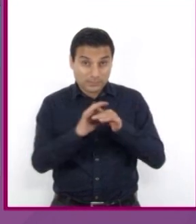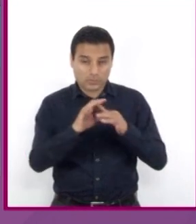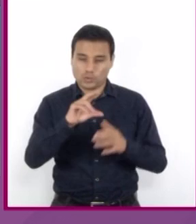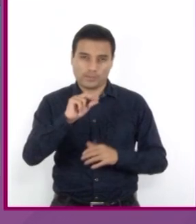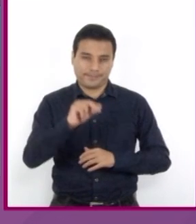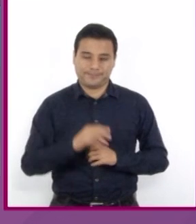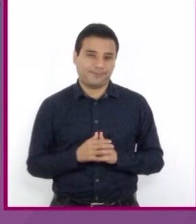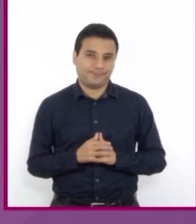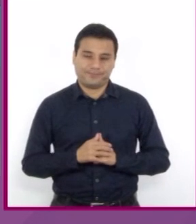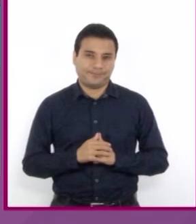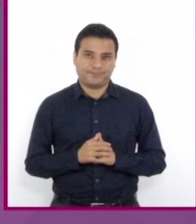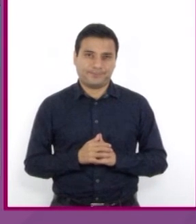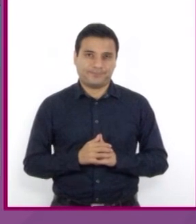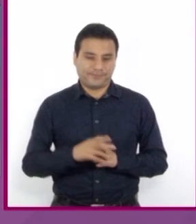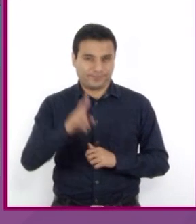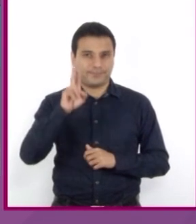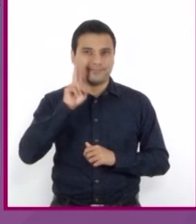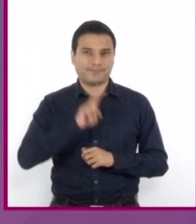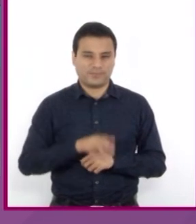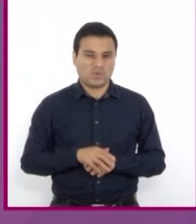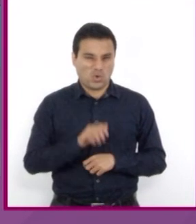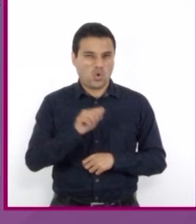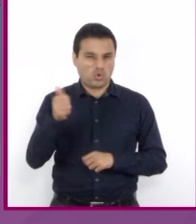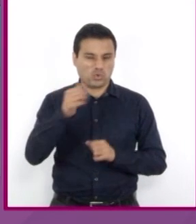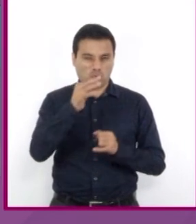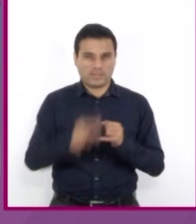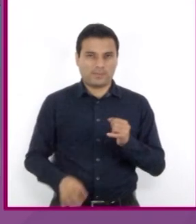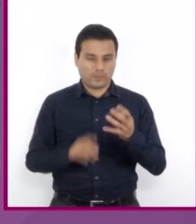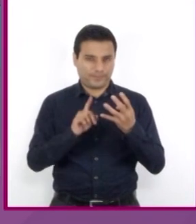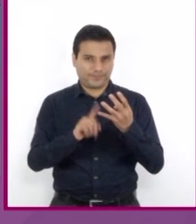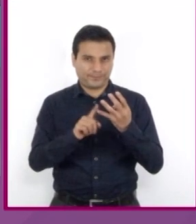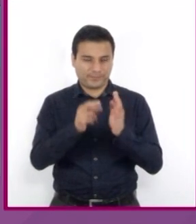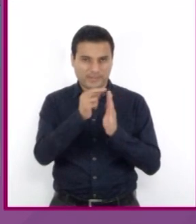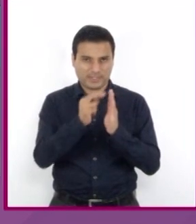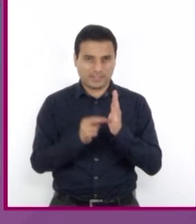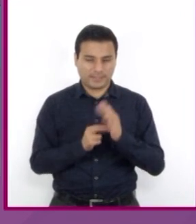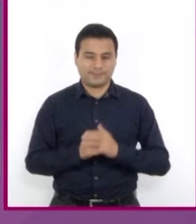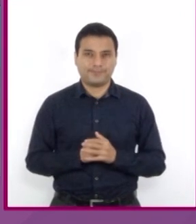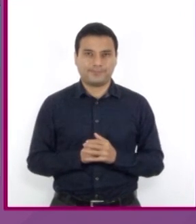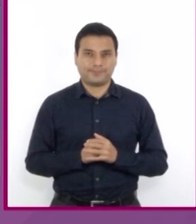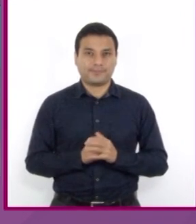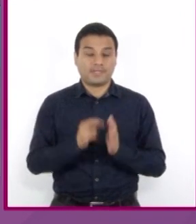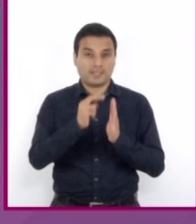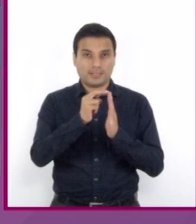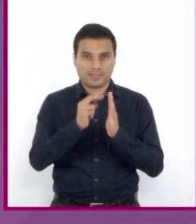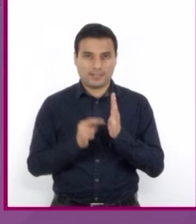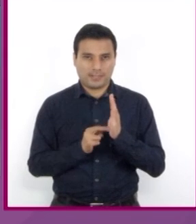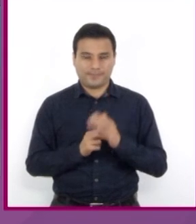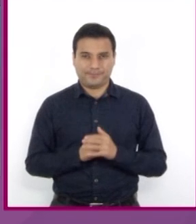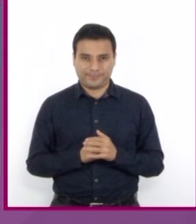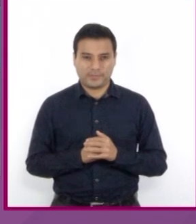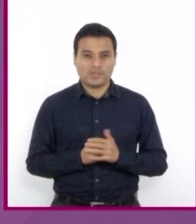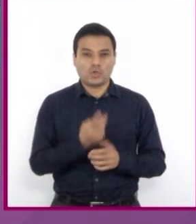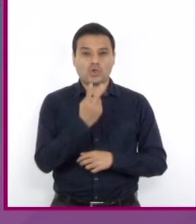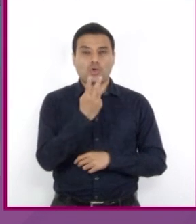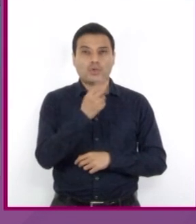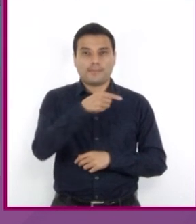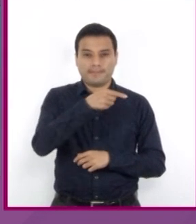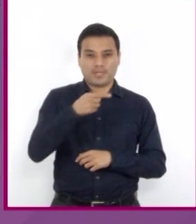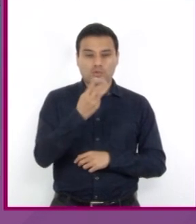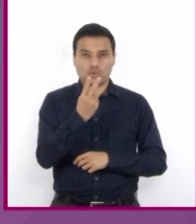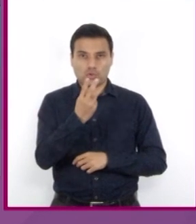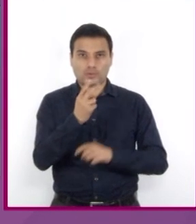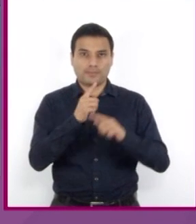propuesta. Ahora, comprobemos la última regla dada. En la regla 2, negativo, que